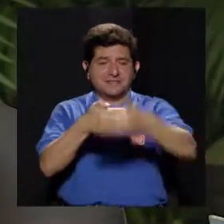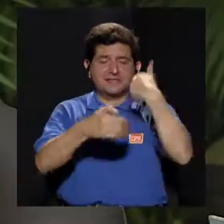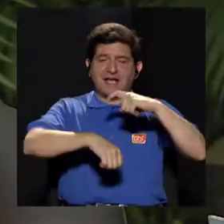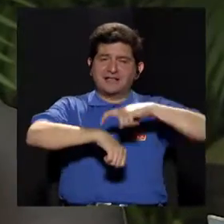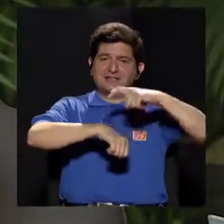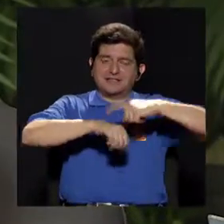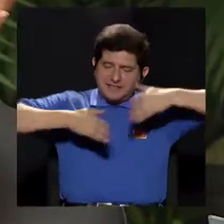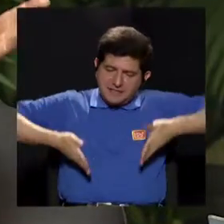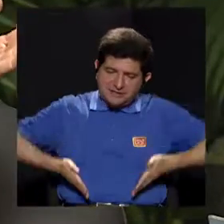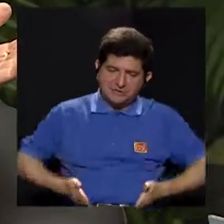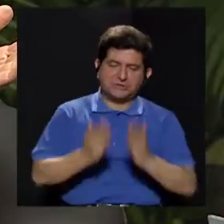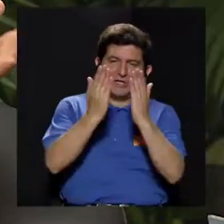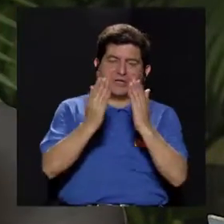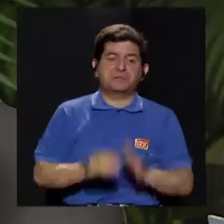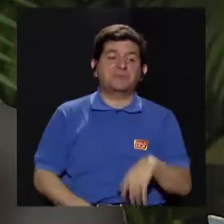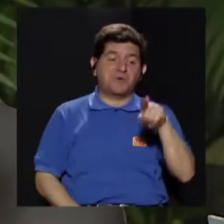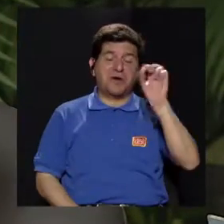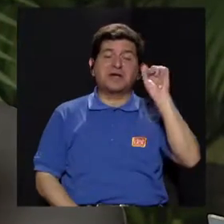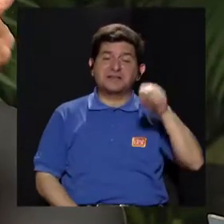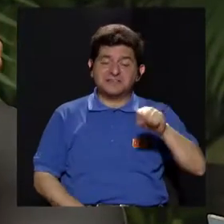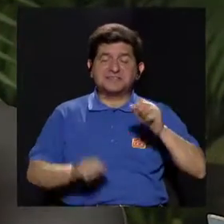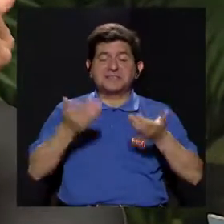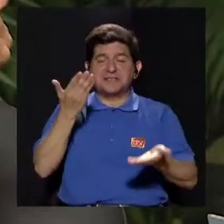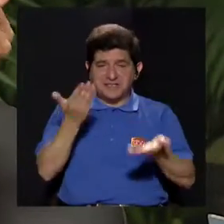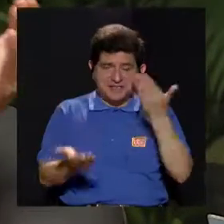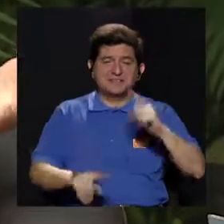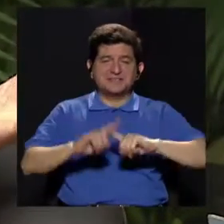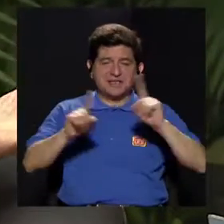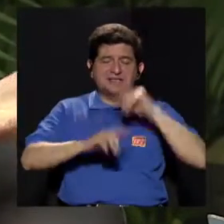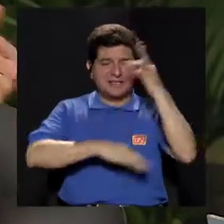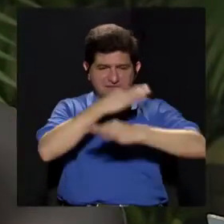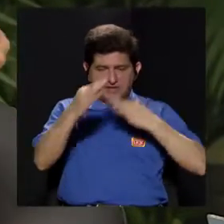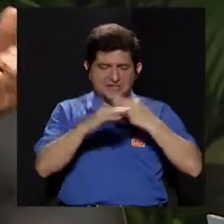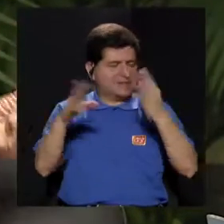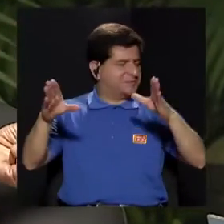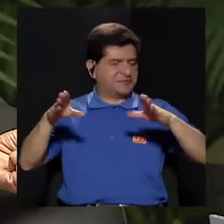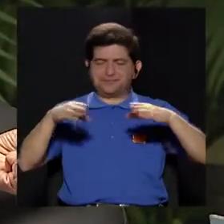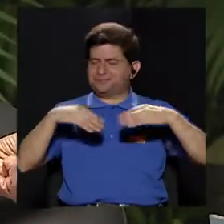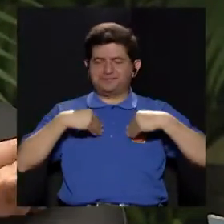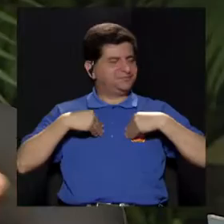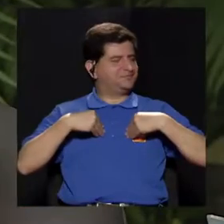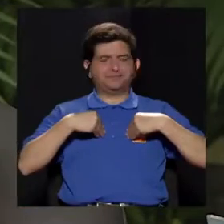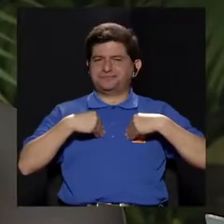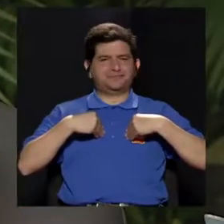prematuro. Uh-huh. El neonato prematuro sí puede tener diversos grados de intolerancia.